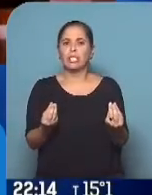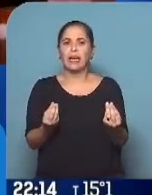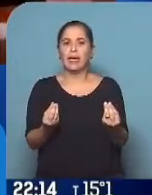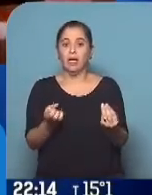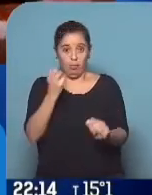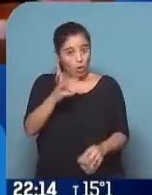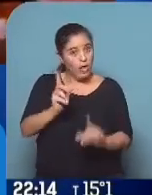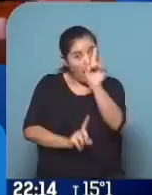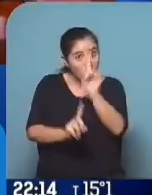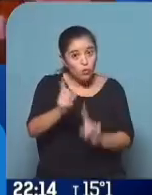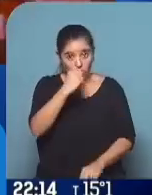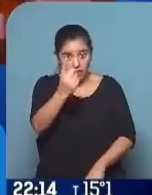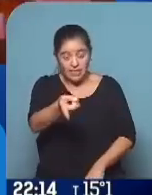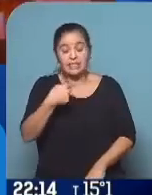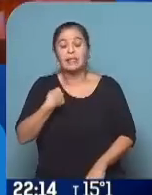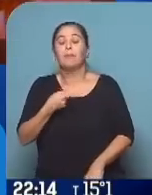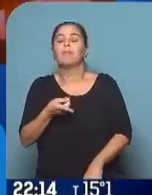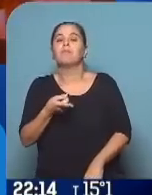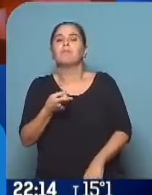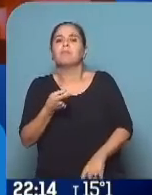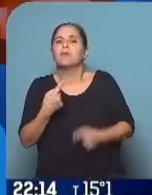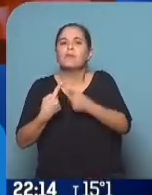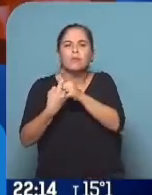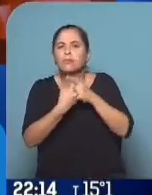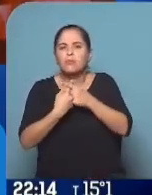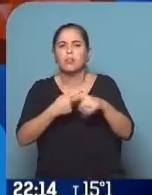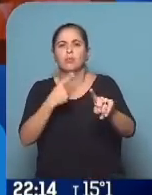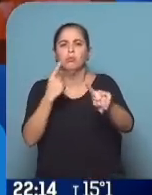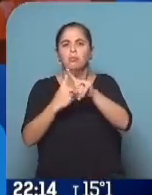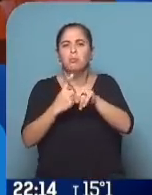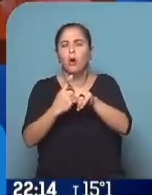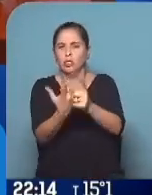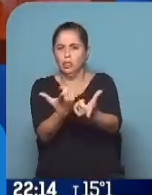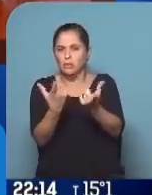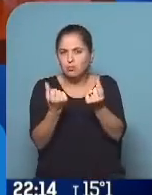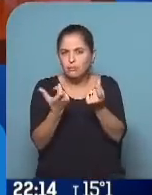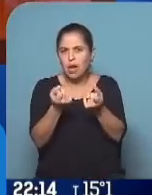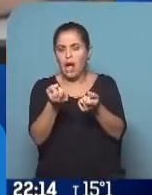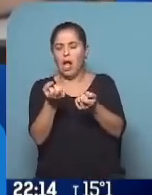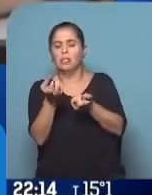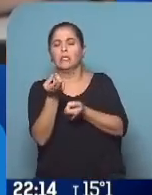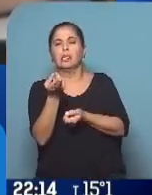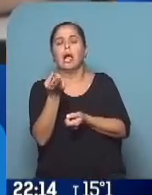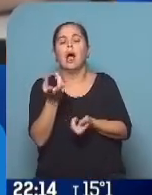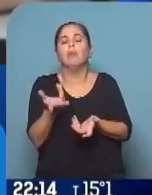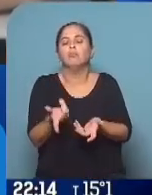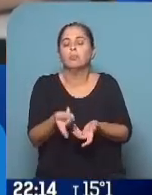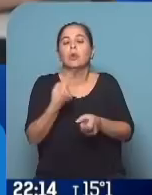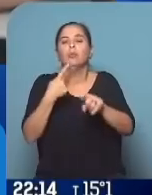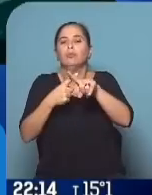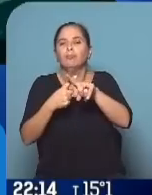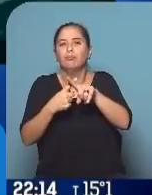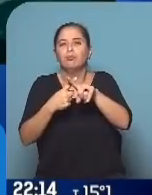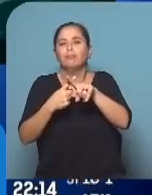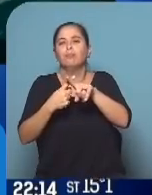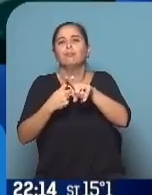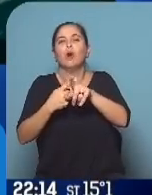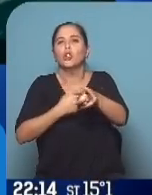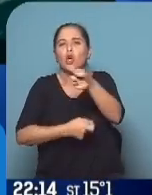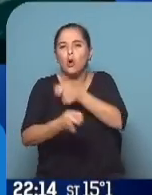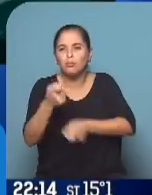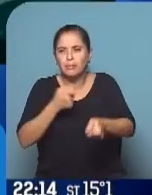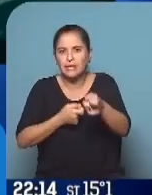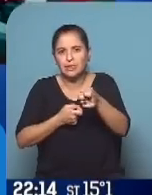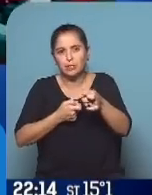guerra comercial, de la pelea por los aranceles, el tipo de cambio, los bonos, la protección y demás, late una verdadera